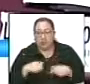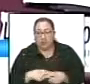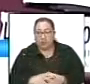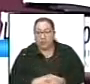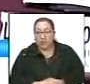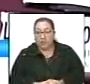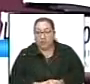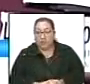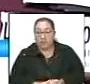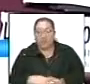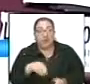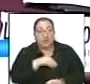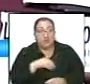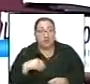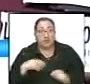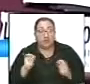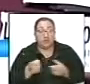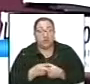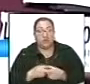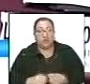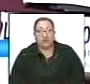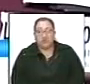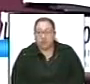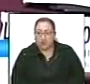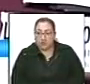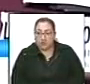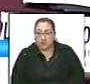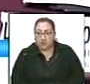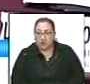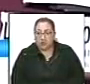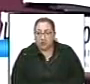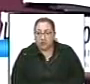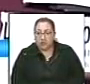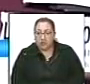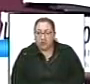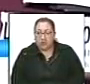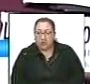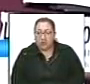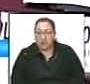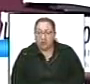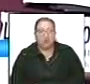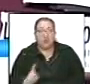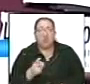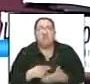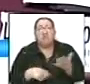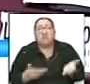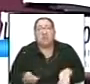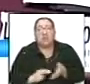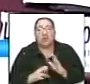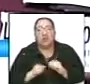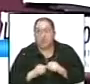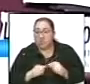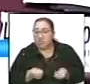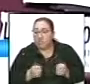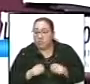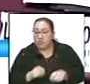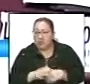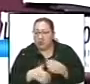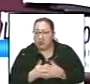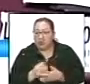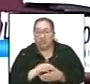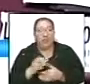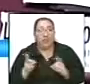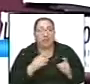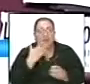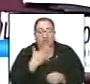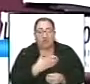presentes somos miembros de la Comisión de Levantamiento de Inmunidad. Entonces, si no es así, no habría razón para seguir postergando más el